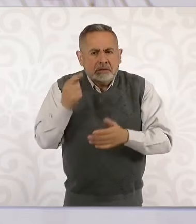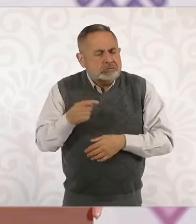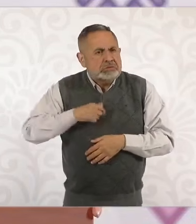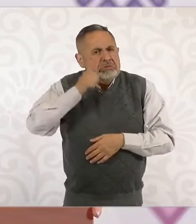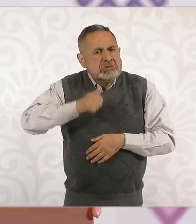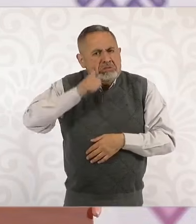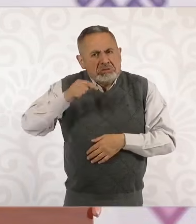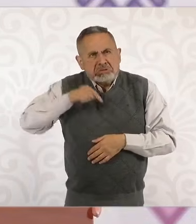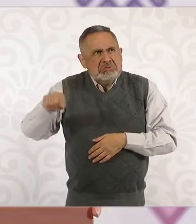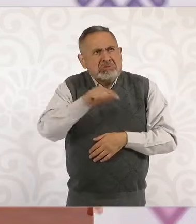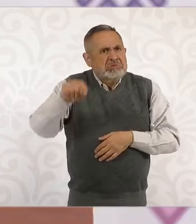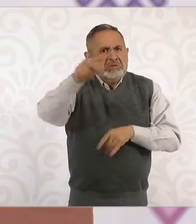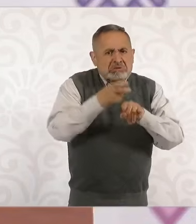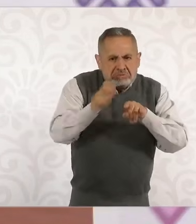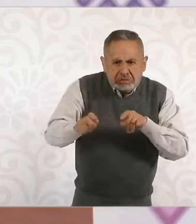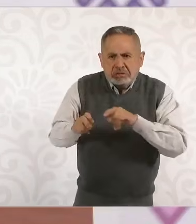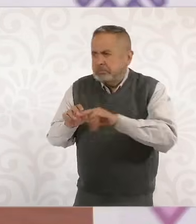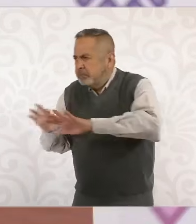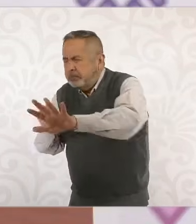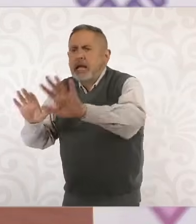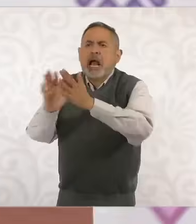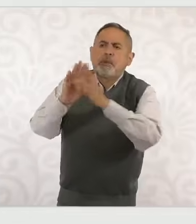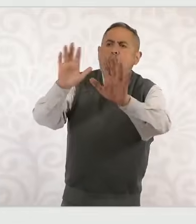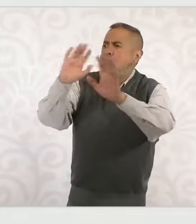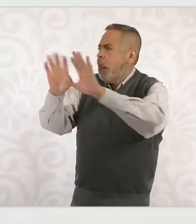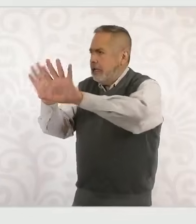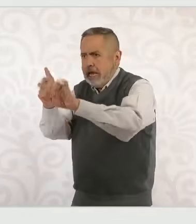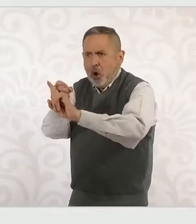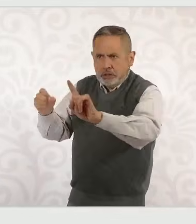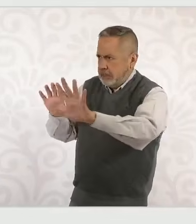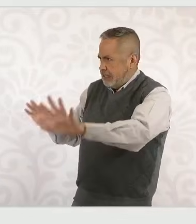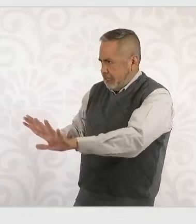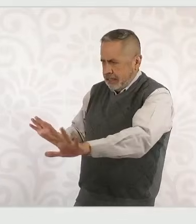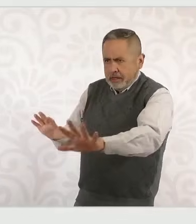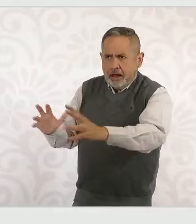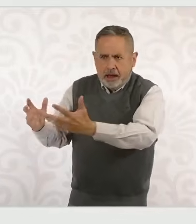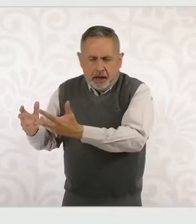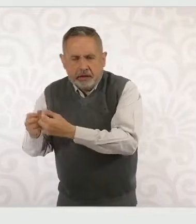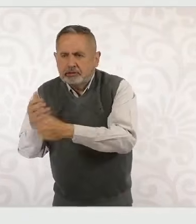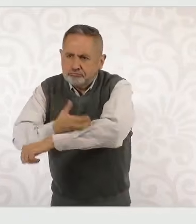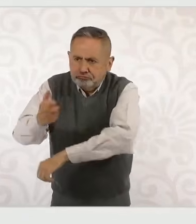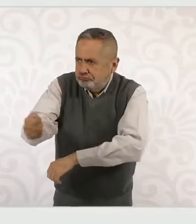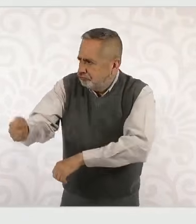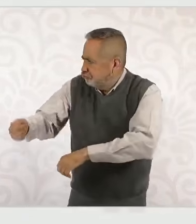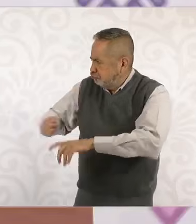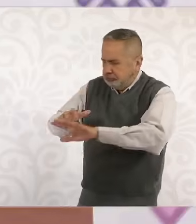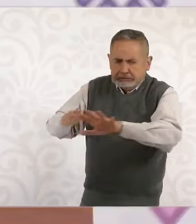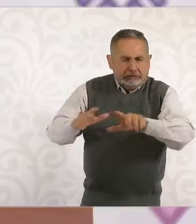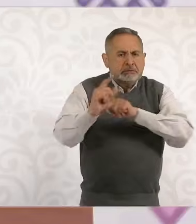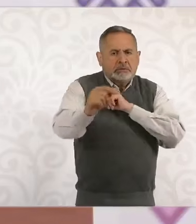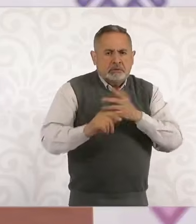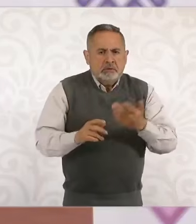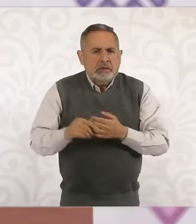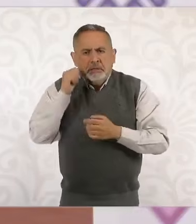sido, me salgo a decir pues a organizar un poquito para poder salir y entonces hacemos